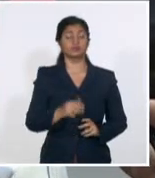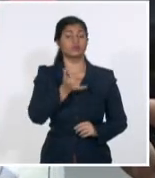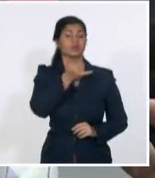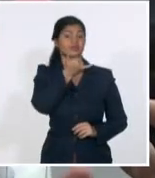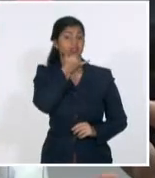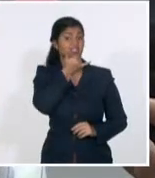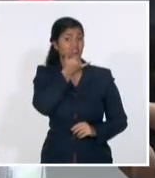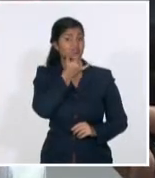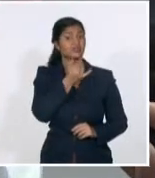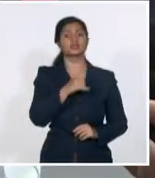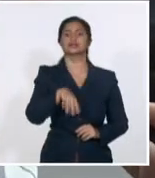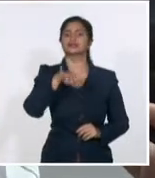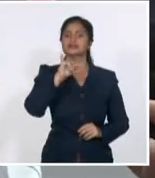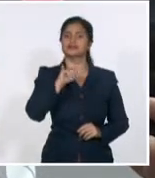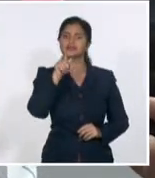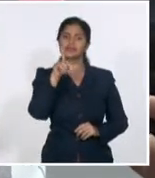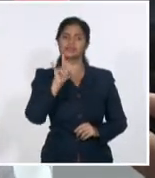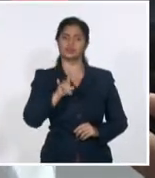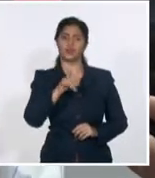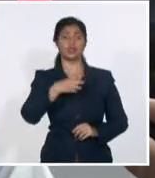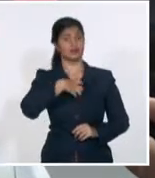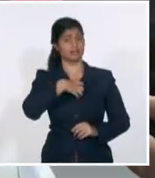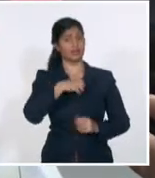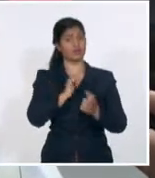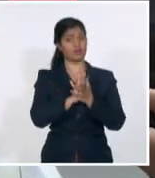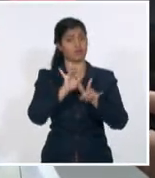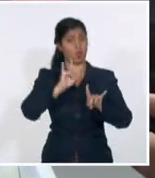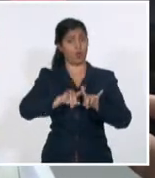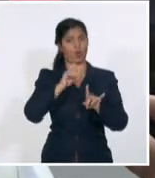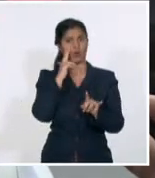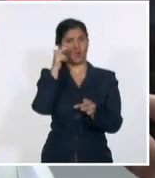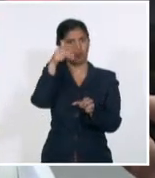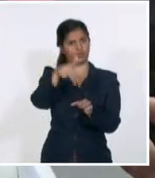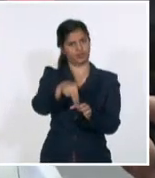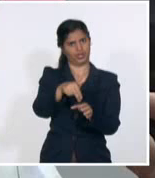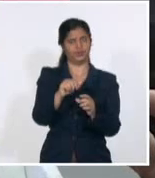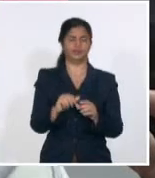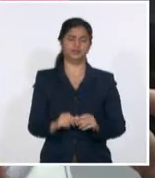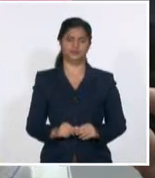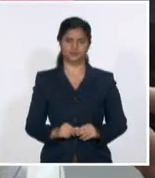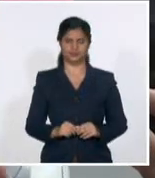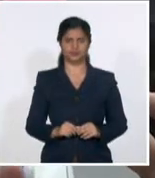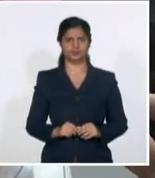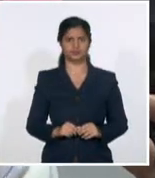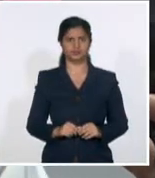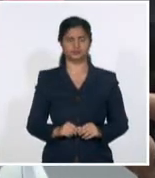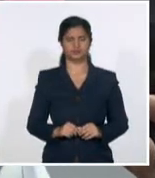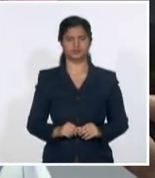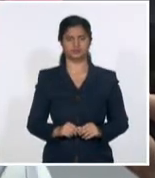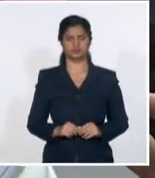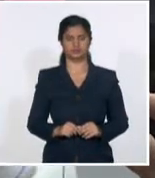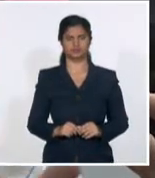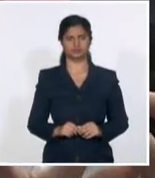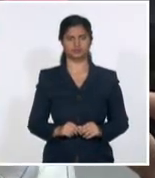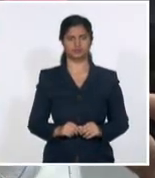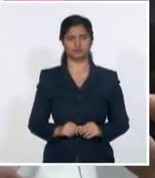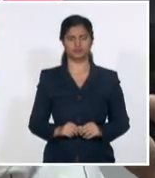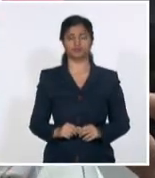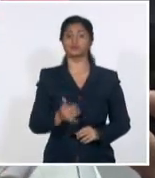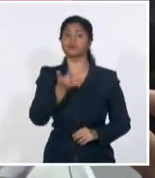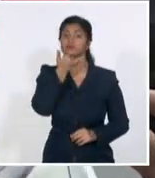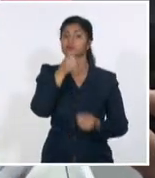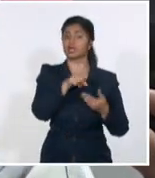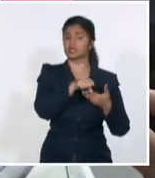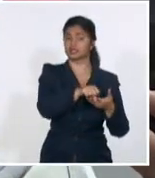tenemos 619 megawatts por combustible, que es lo que está marcando básicamente la indisponibilidad, que trae como consecuencia la afectación al servicio. Vamos a